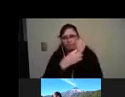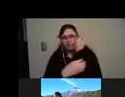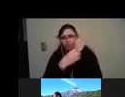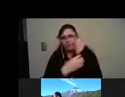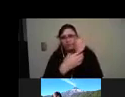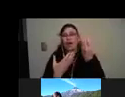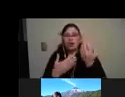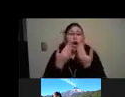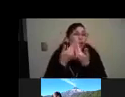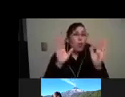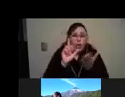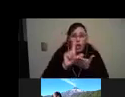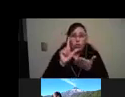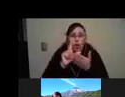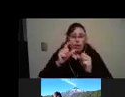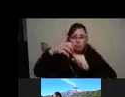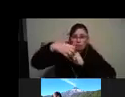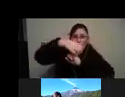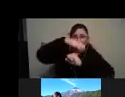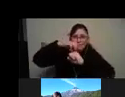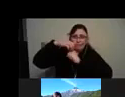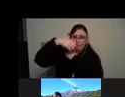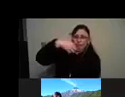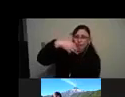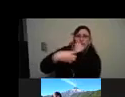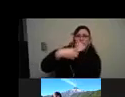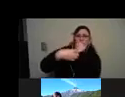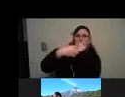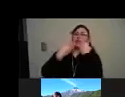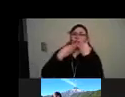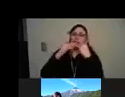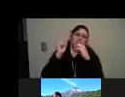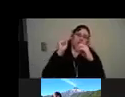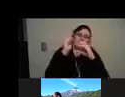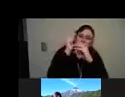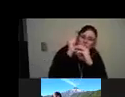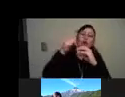ver afectada en el caso de una parálisis cerebral.